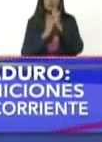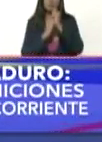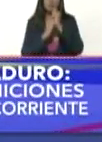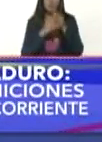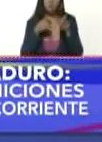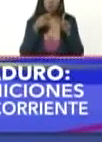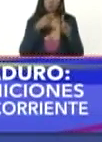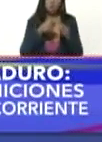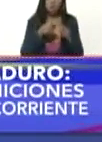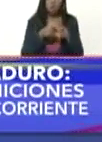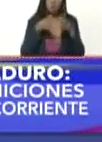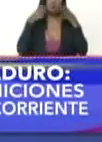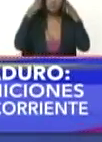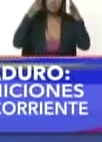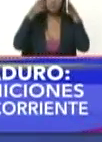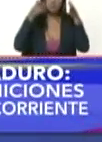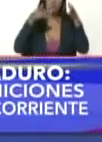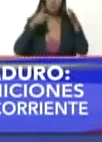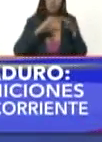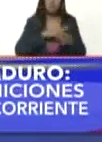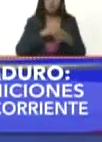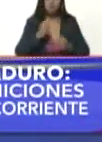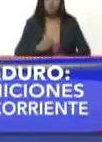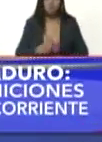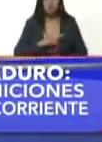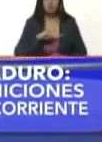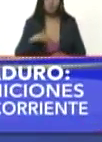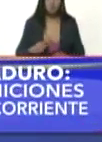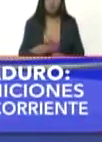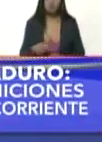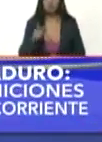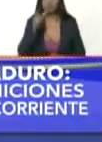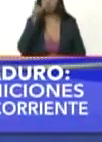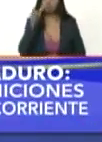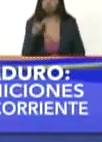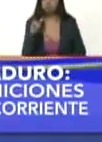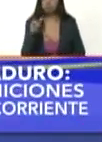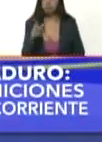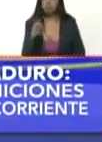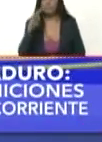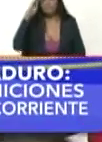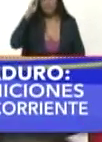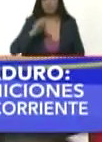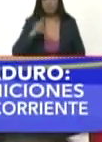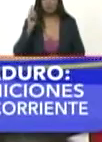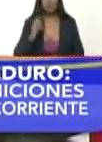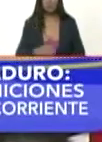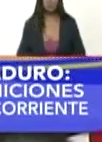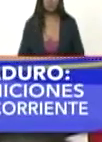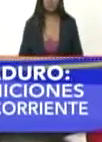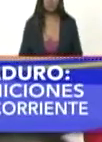conduce la formación, la forja de nuestros cadetes en las academias militares